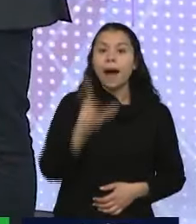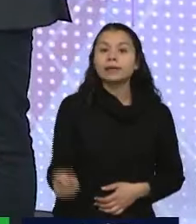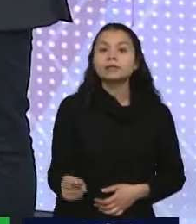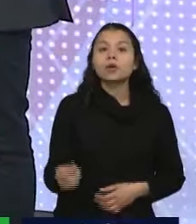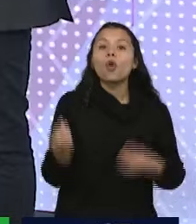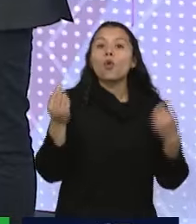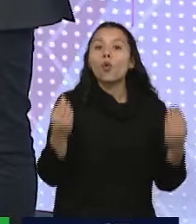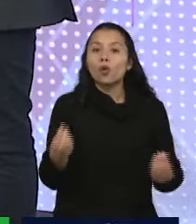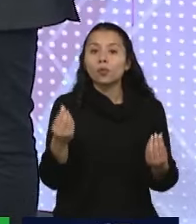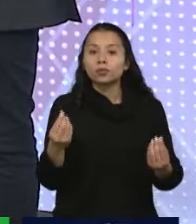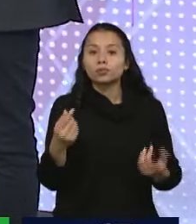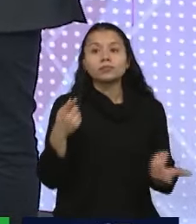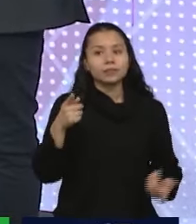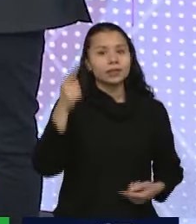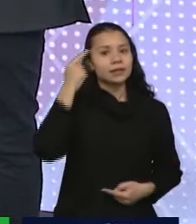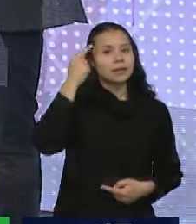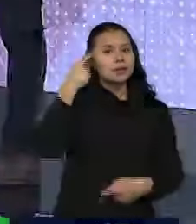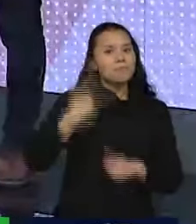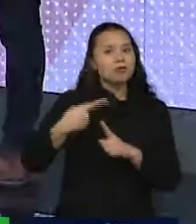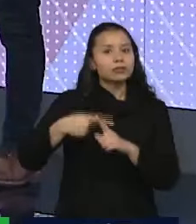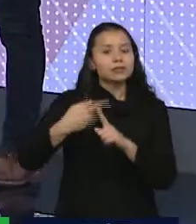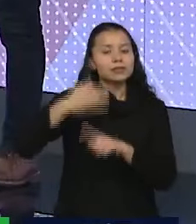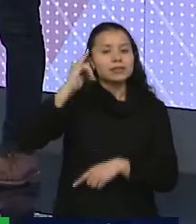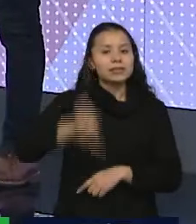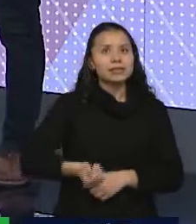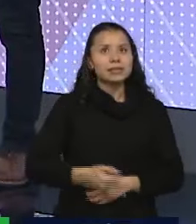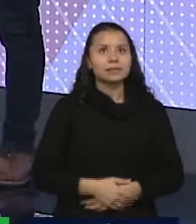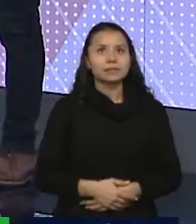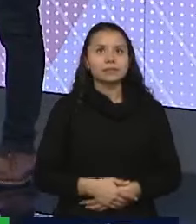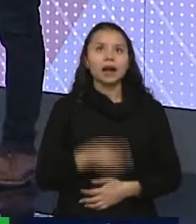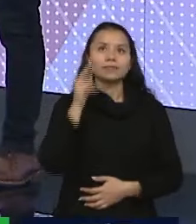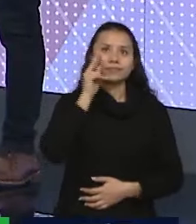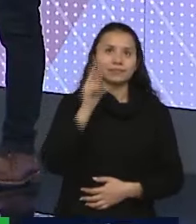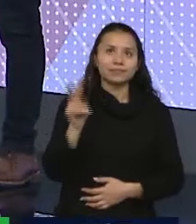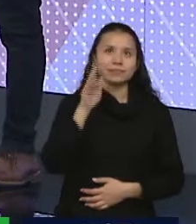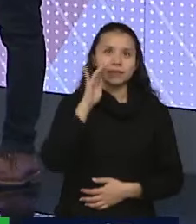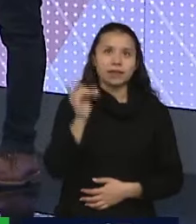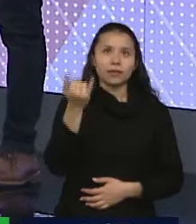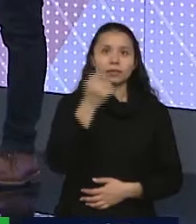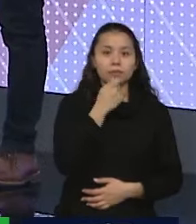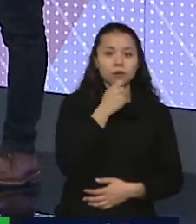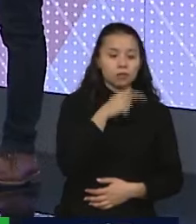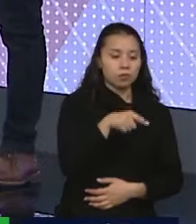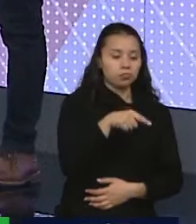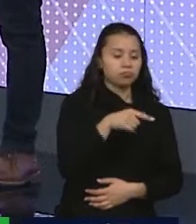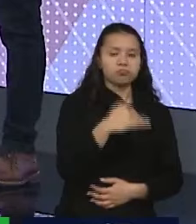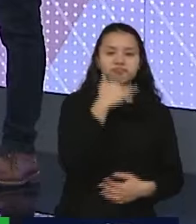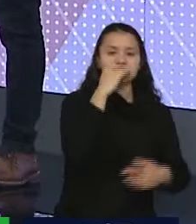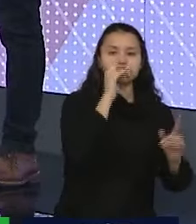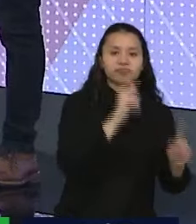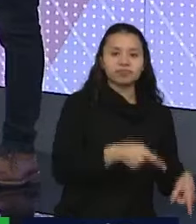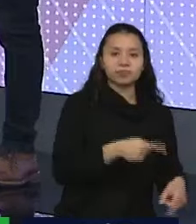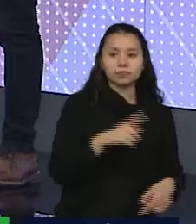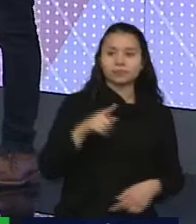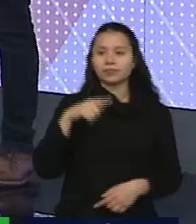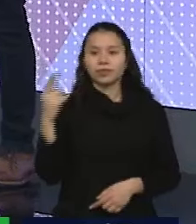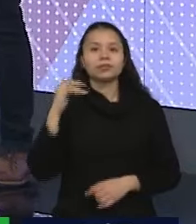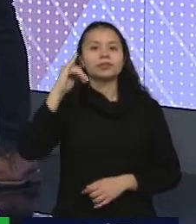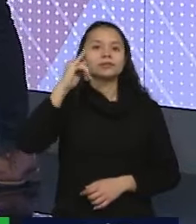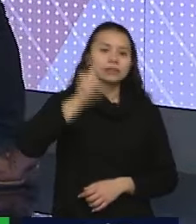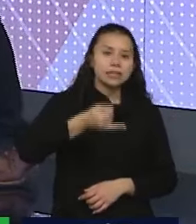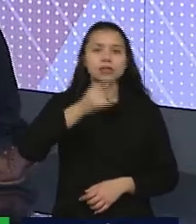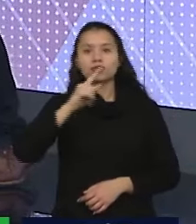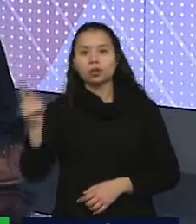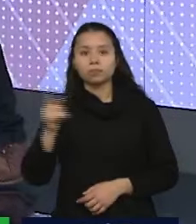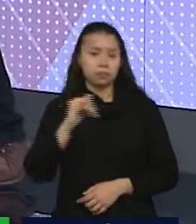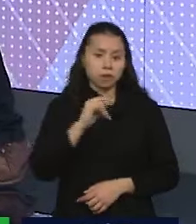un poco más positiva. Vos fíjate de dónde sale esa versión más positiva. Del que no sabe, no contesta. Del primer grupo, del que no sabe, no contesta. El que no, es